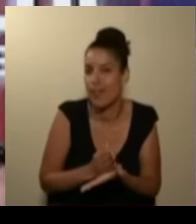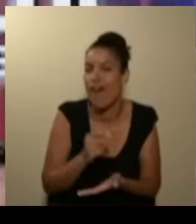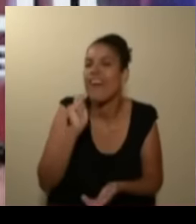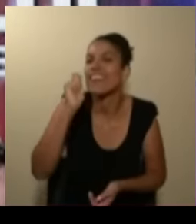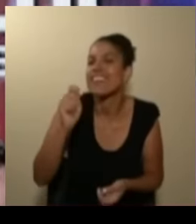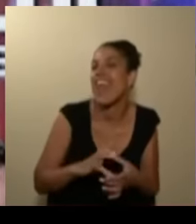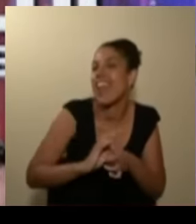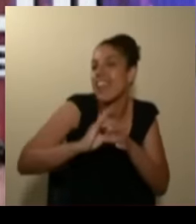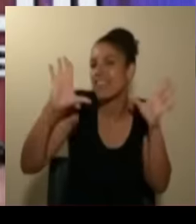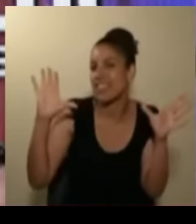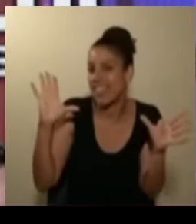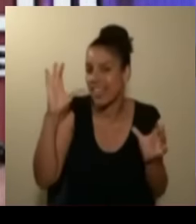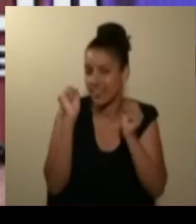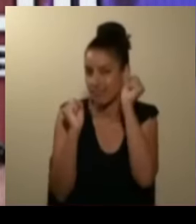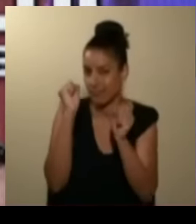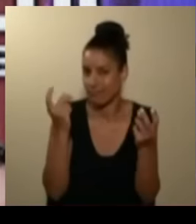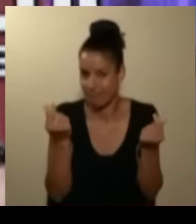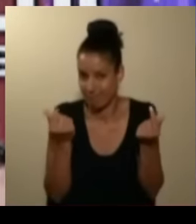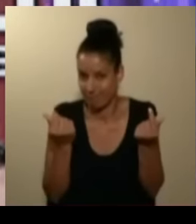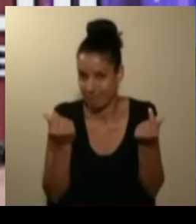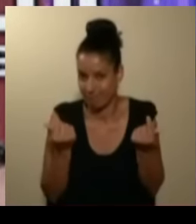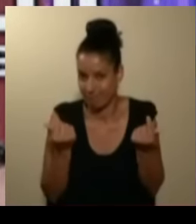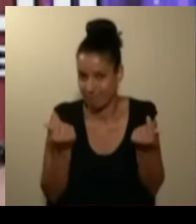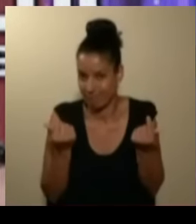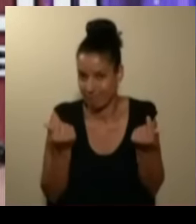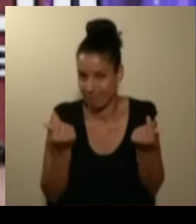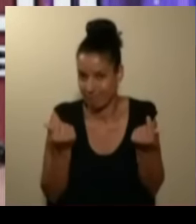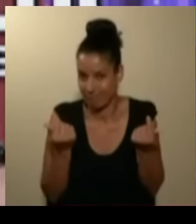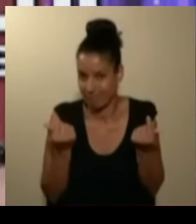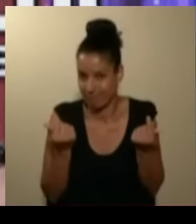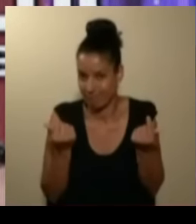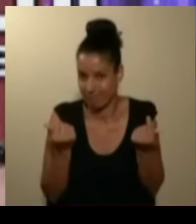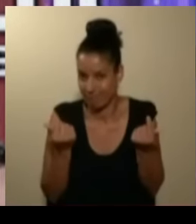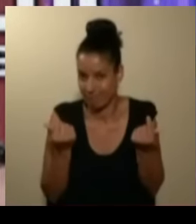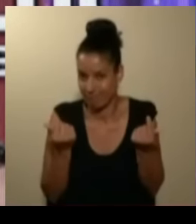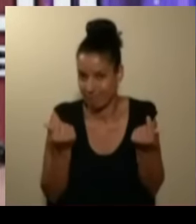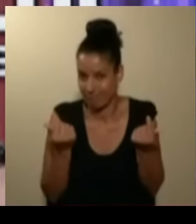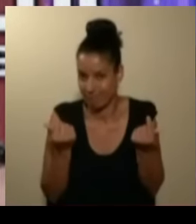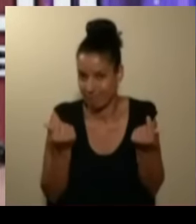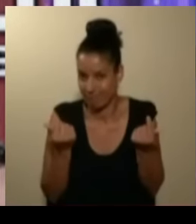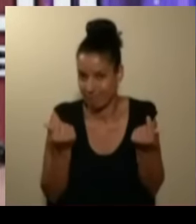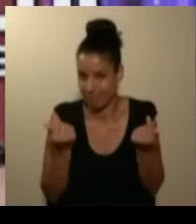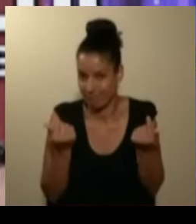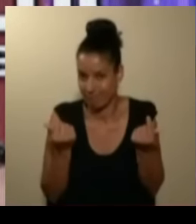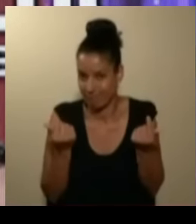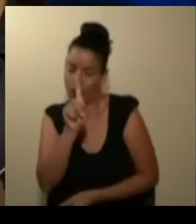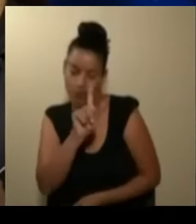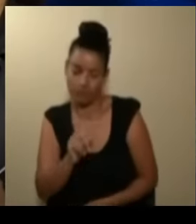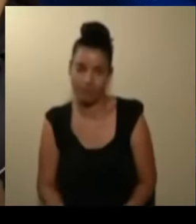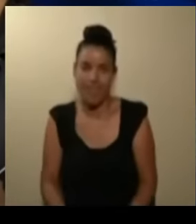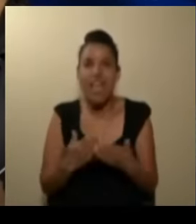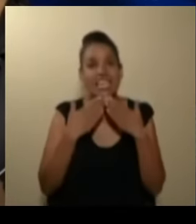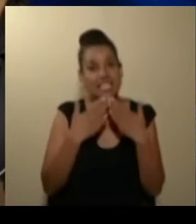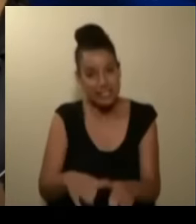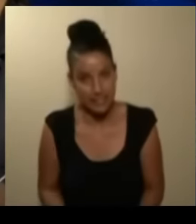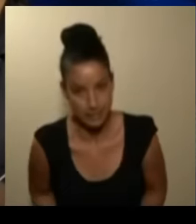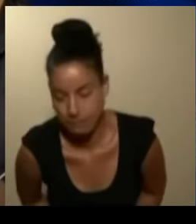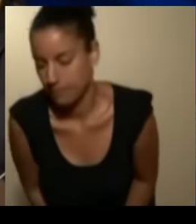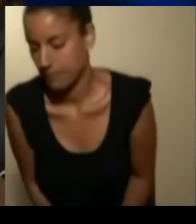financiera? Seguramente para la inmensa mayoría de la población no es. Gracias, senador Vergara. Tiene